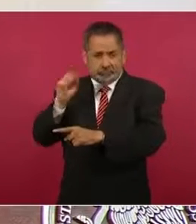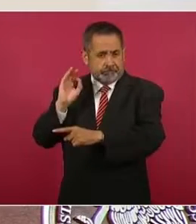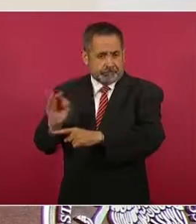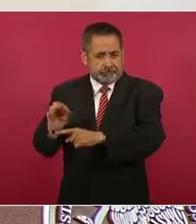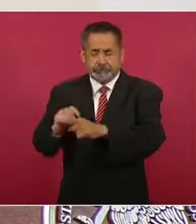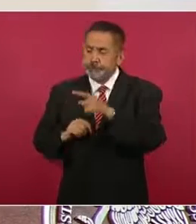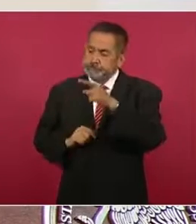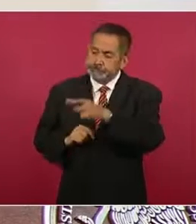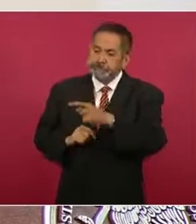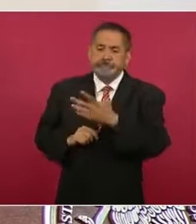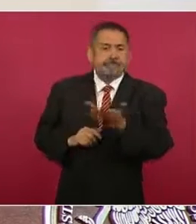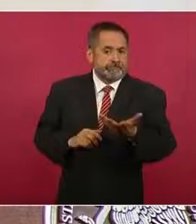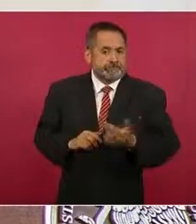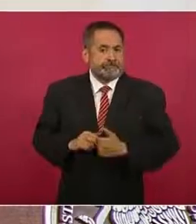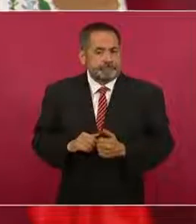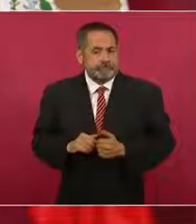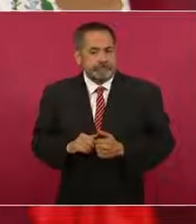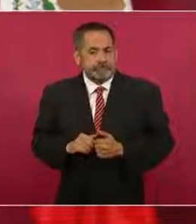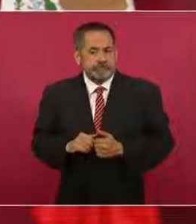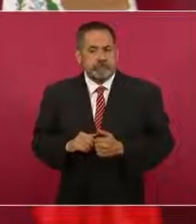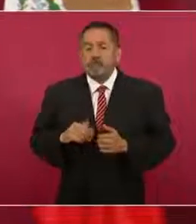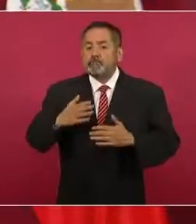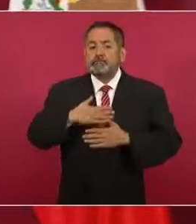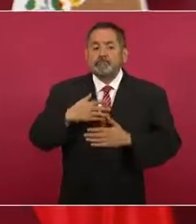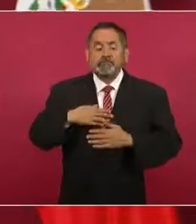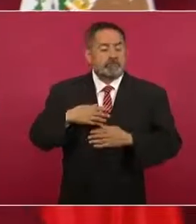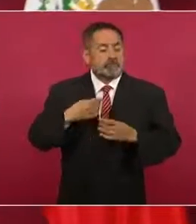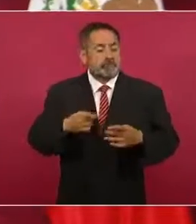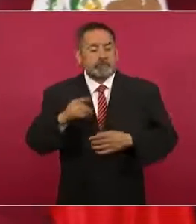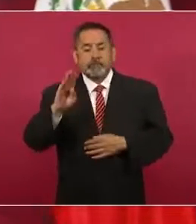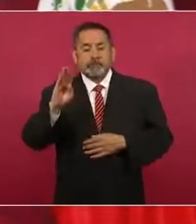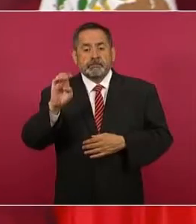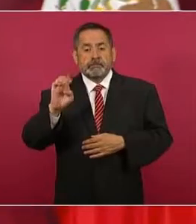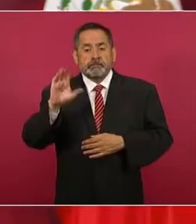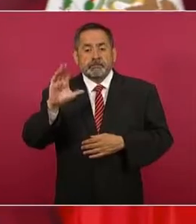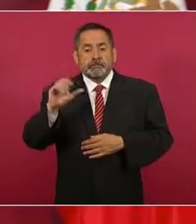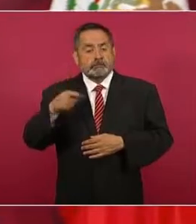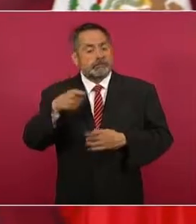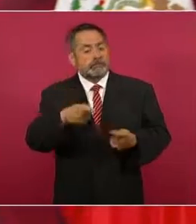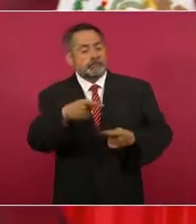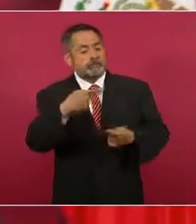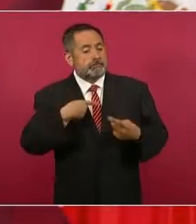Vamos a otorgar becas con ese propósito.